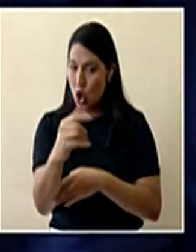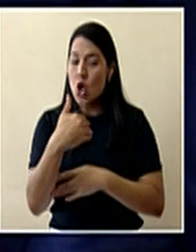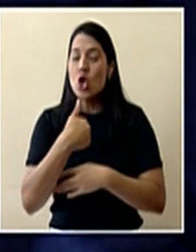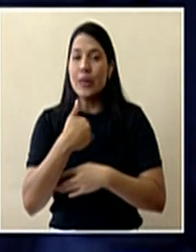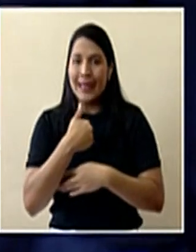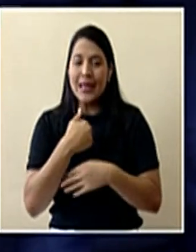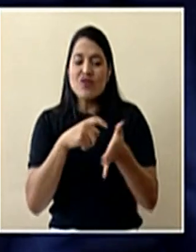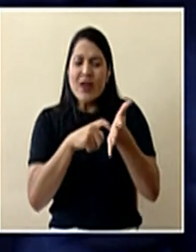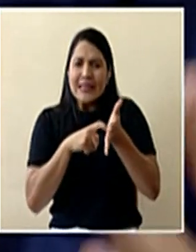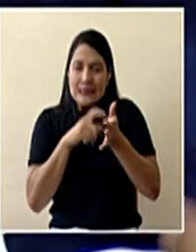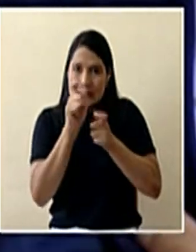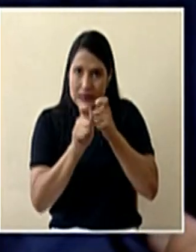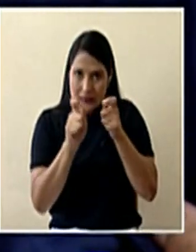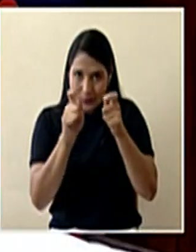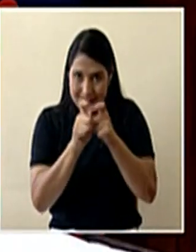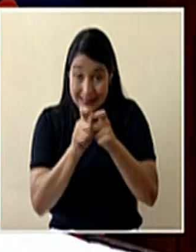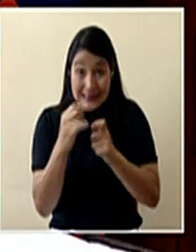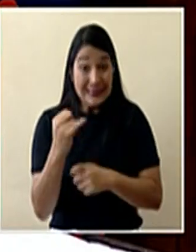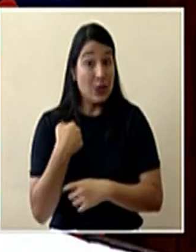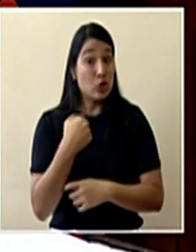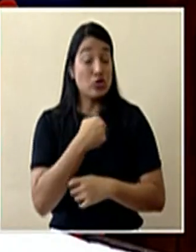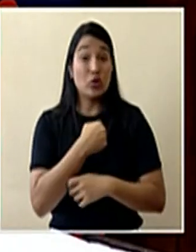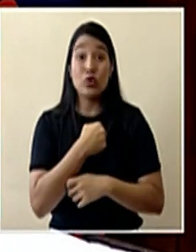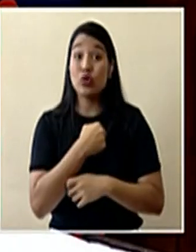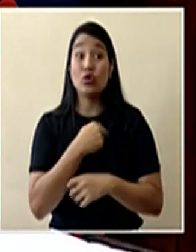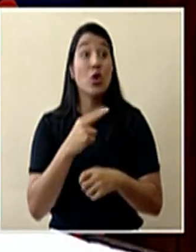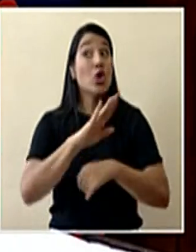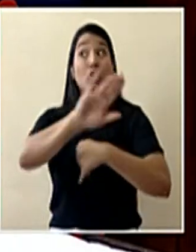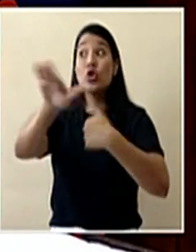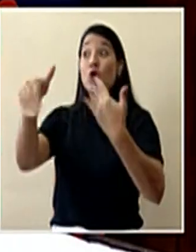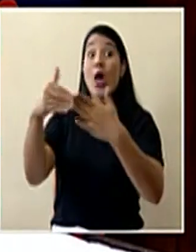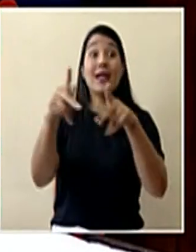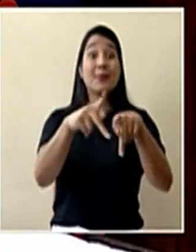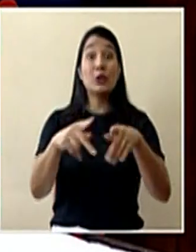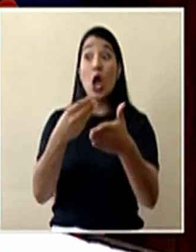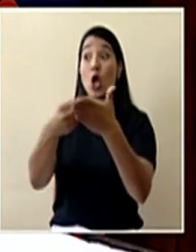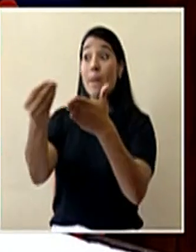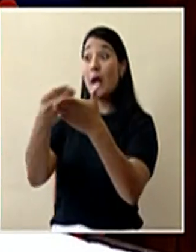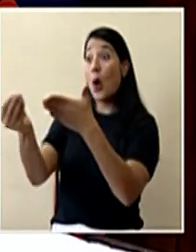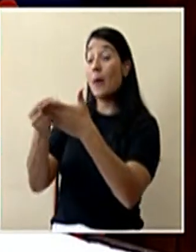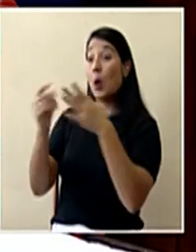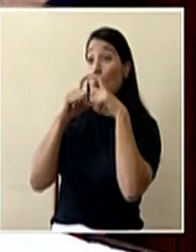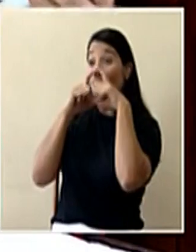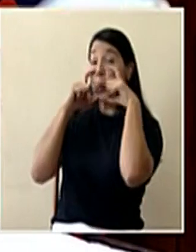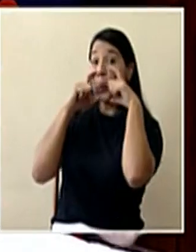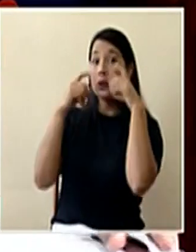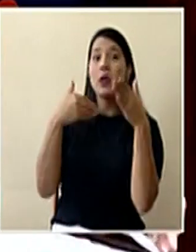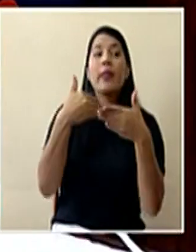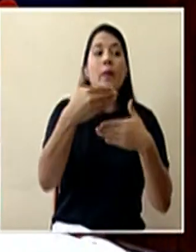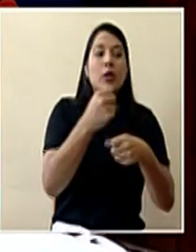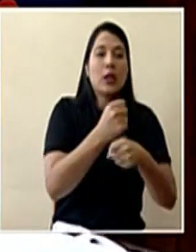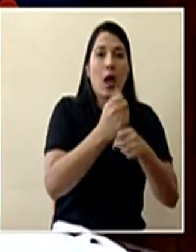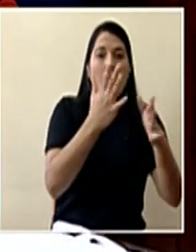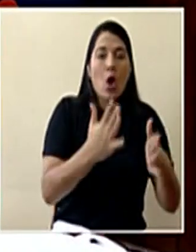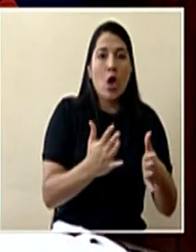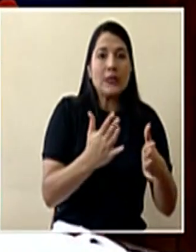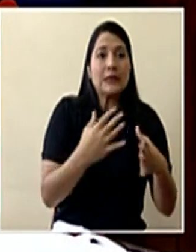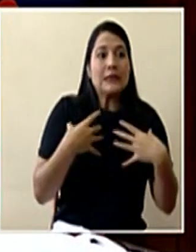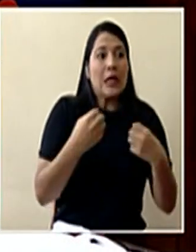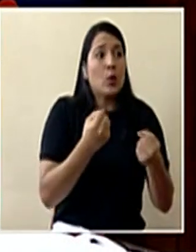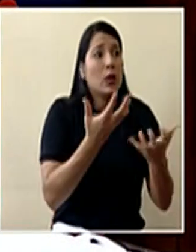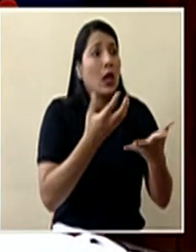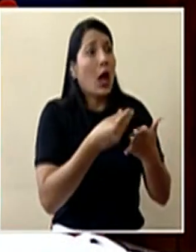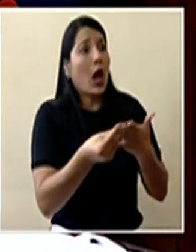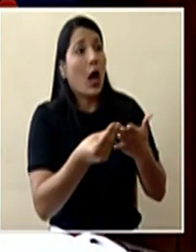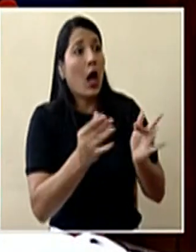forma inadecuada podría hacer que nos quedemos sin mascarillas el personal de salud. Por eso es tan importante el uso racional que se le da. Y esta es una